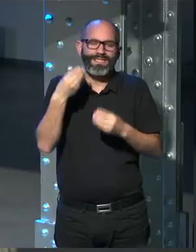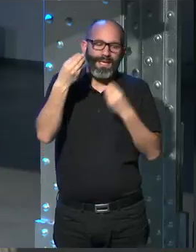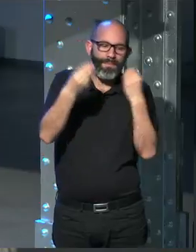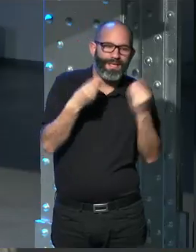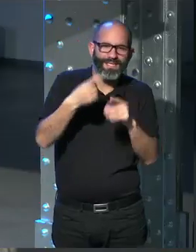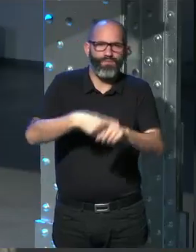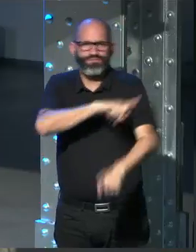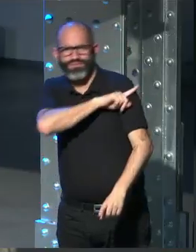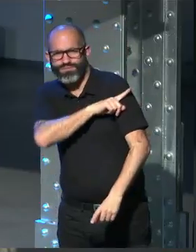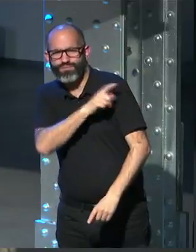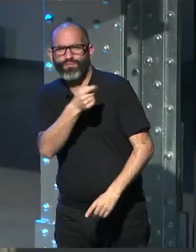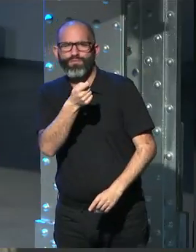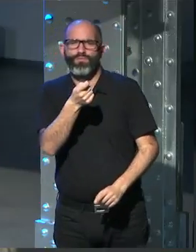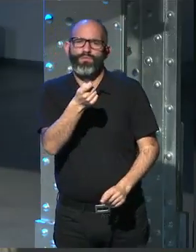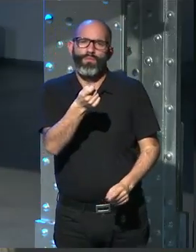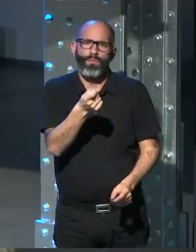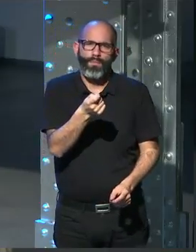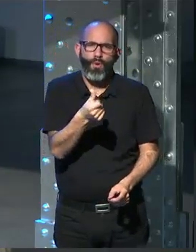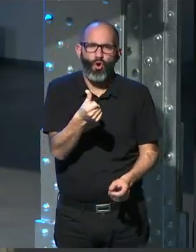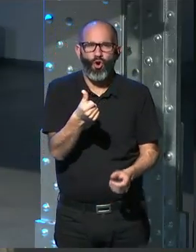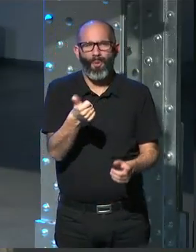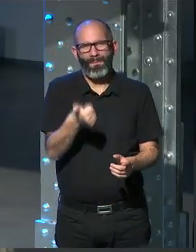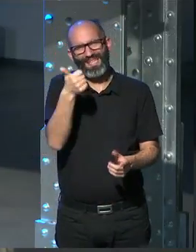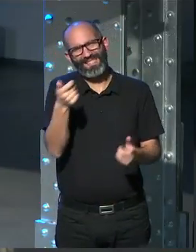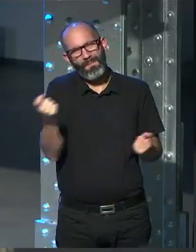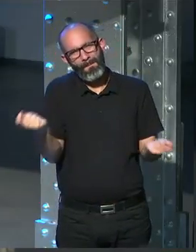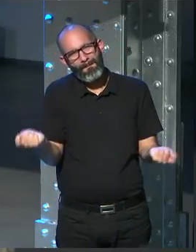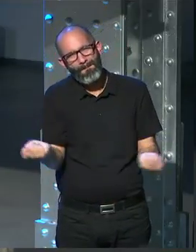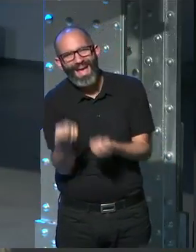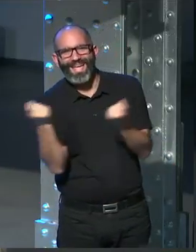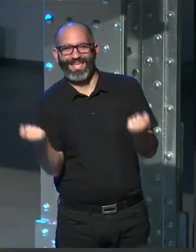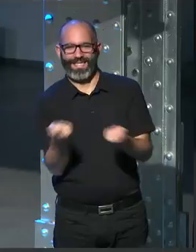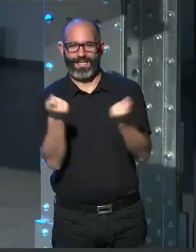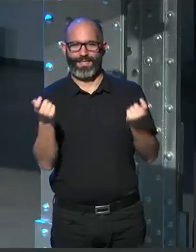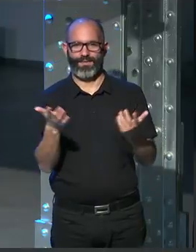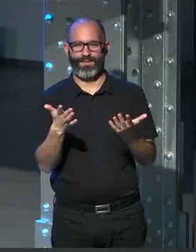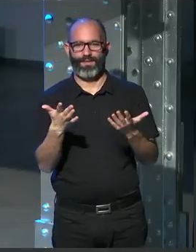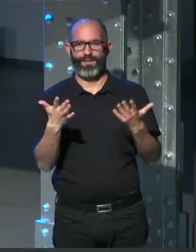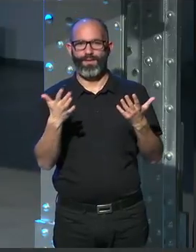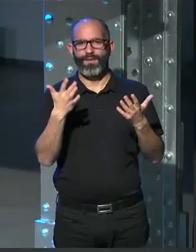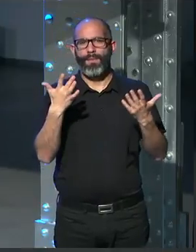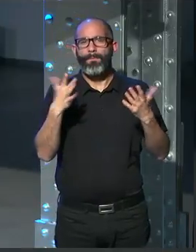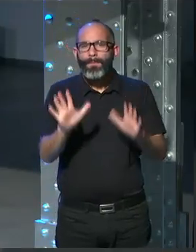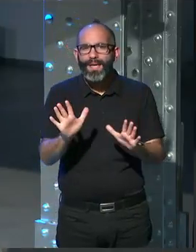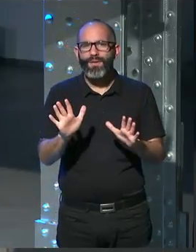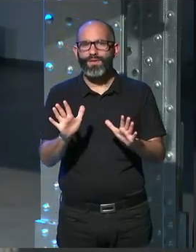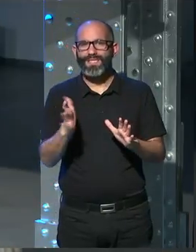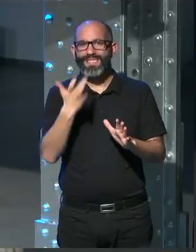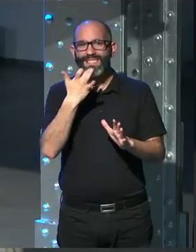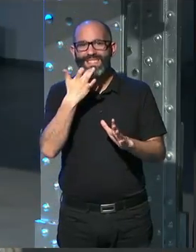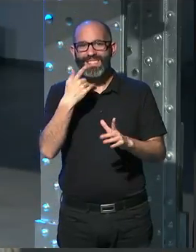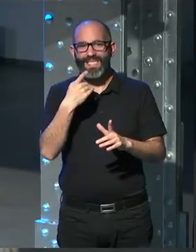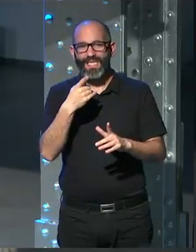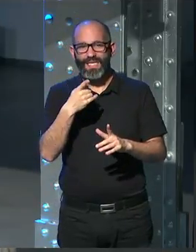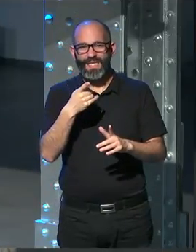cuestión simplemente de marketing, por decirlo así, a lo mejor, pero si nos